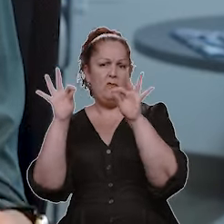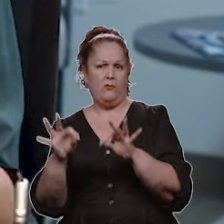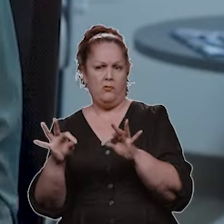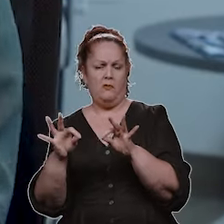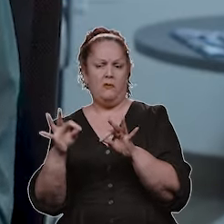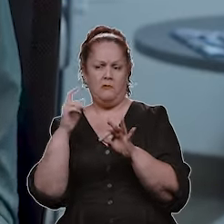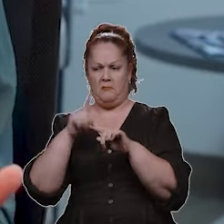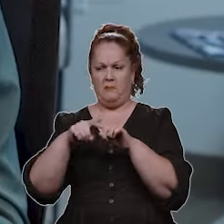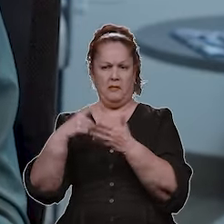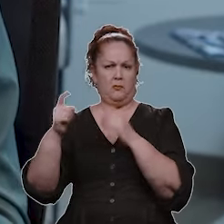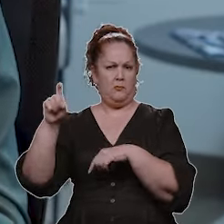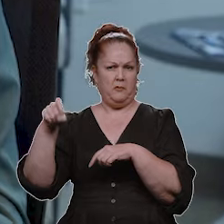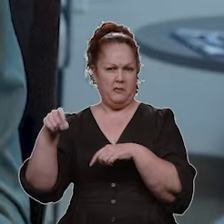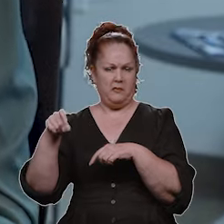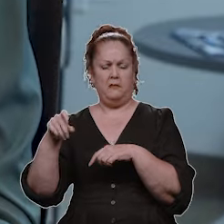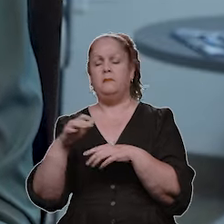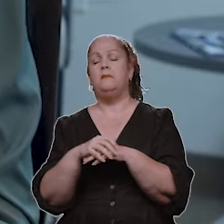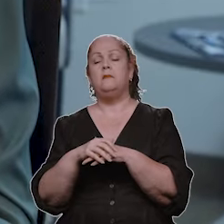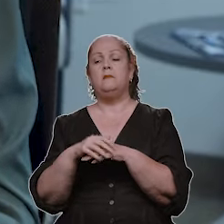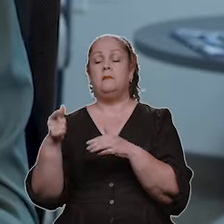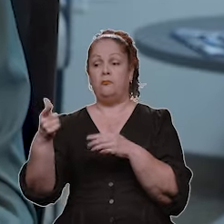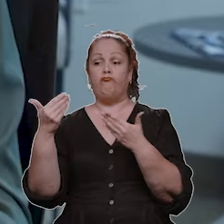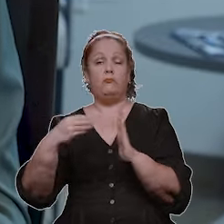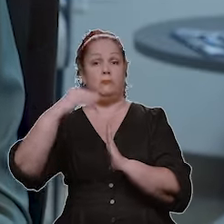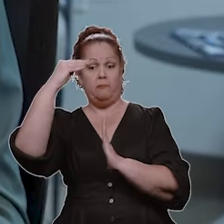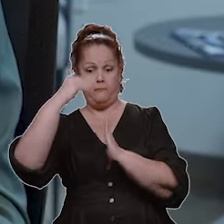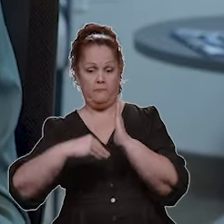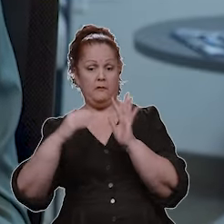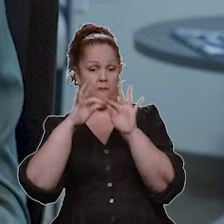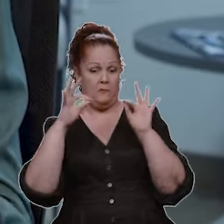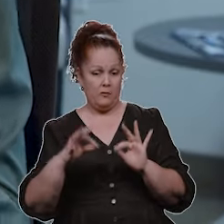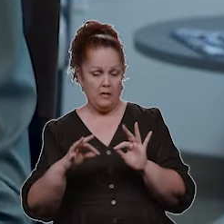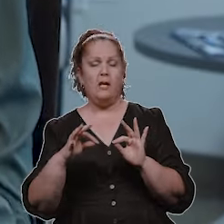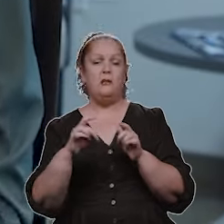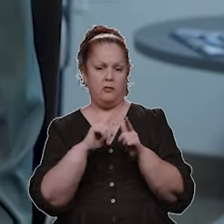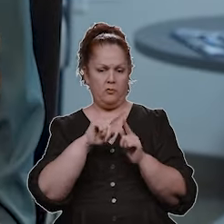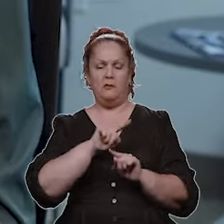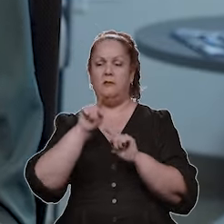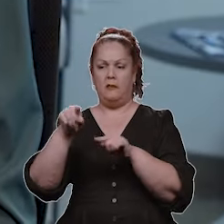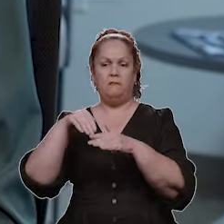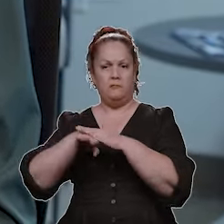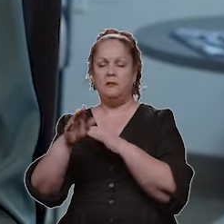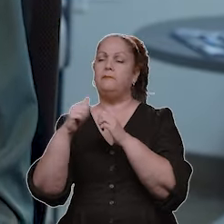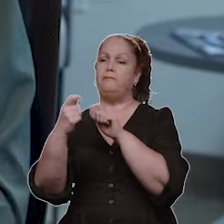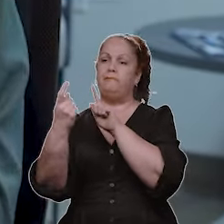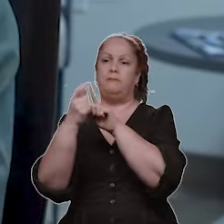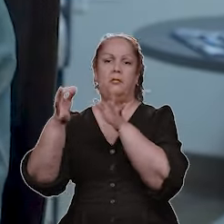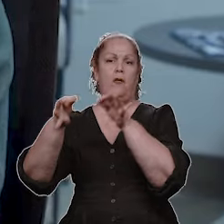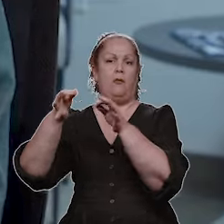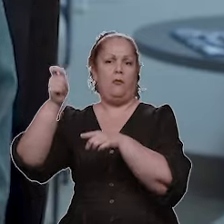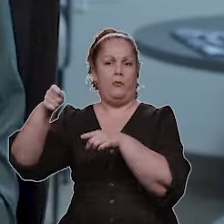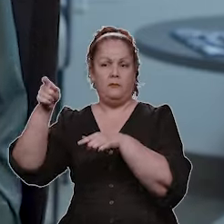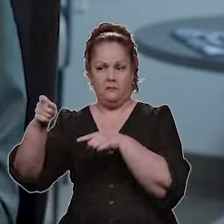corresponda conforme a la necesidad que tenga ese ciudadano completa esa petición y luego va a pasar a ser escuchado por un juez